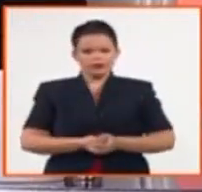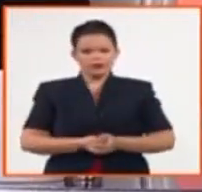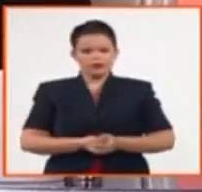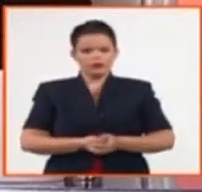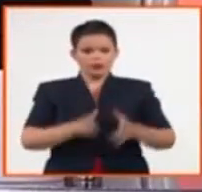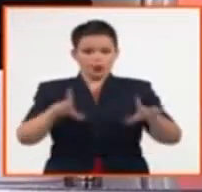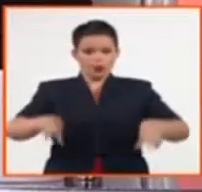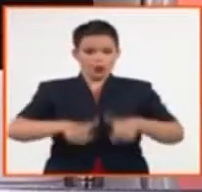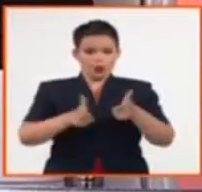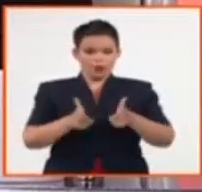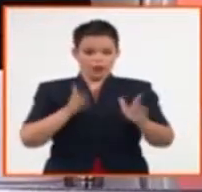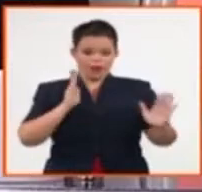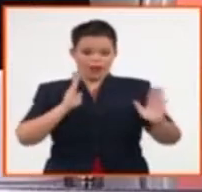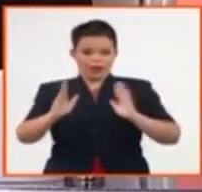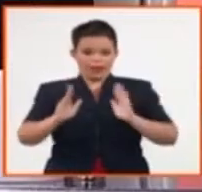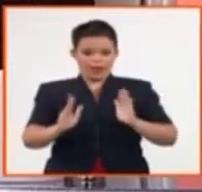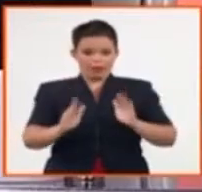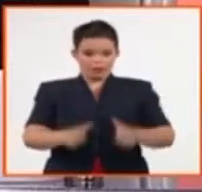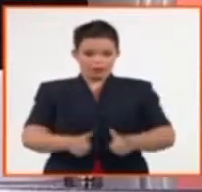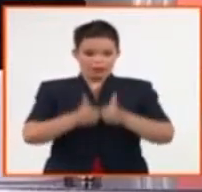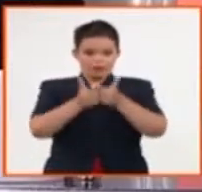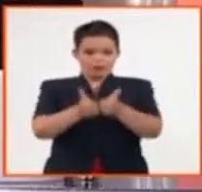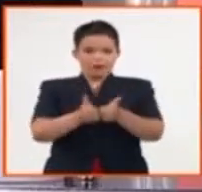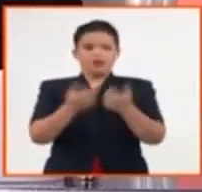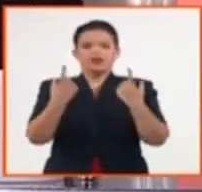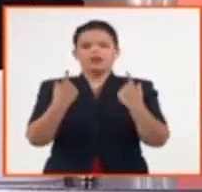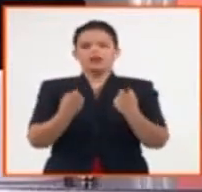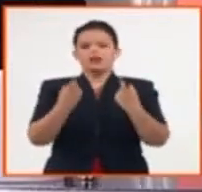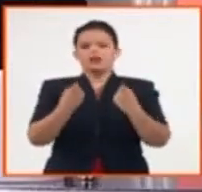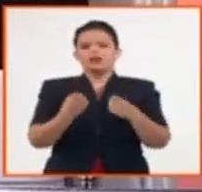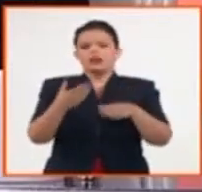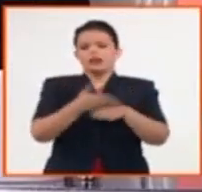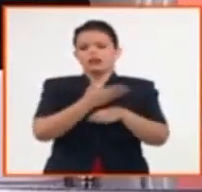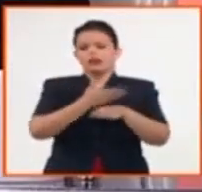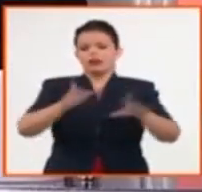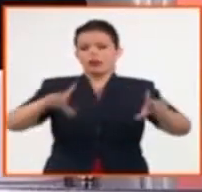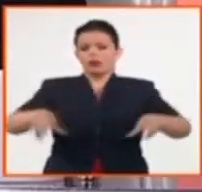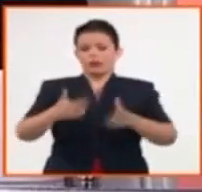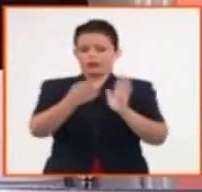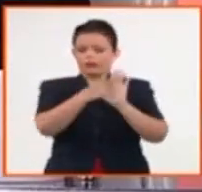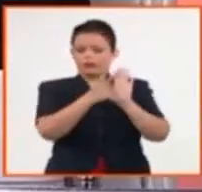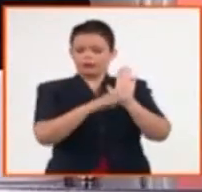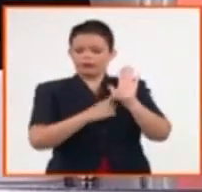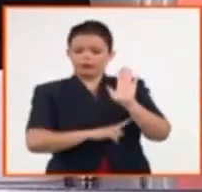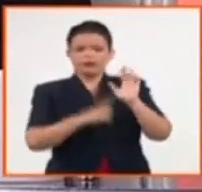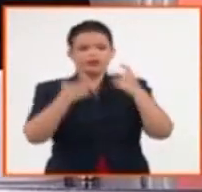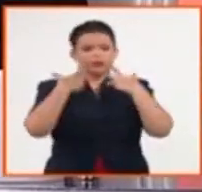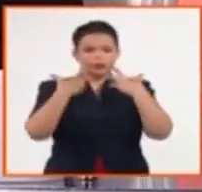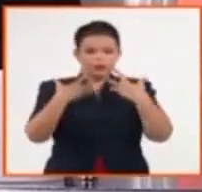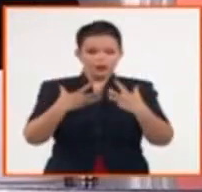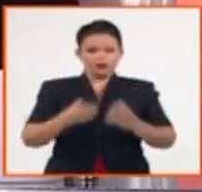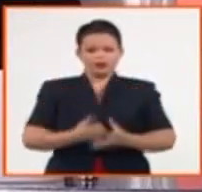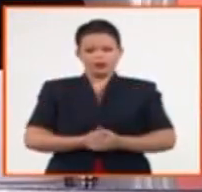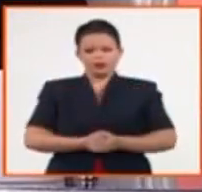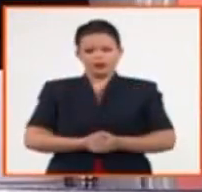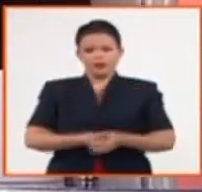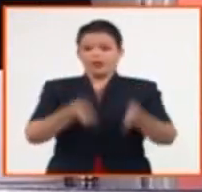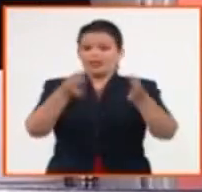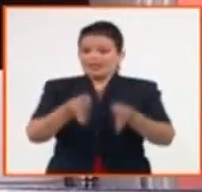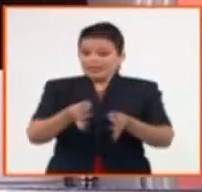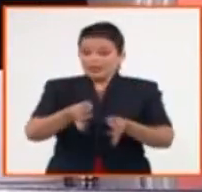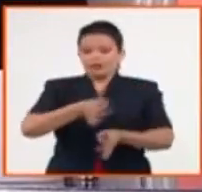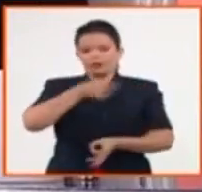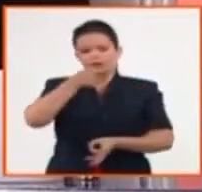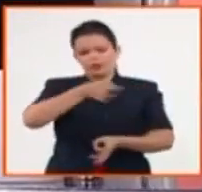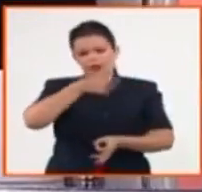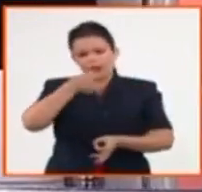magnitud exige de muchos aspectos que a nuestro juicio son esenciales y que, como usted ha explicado, minuto a minuto lo venimos siguiendo. En primer